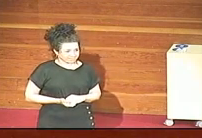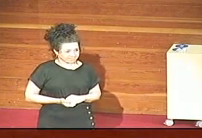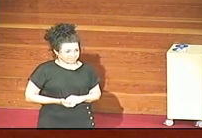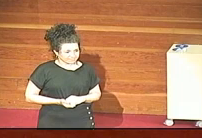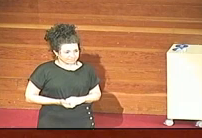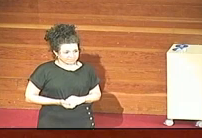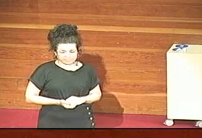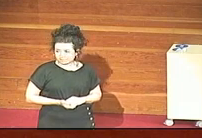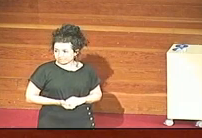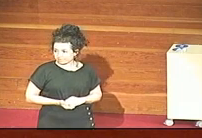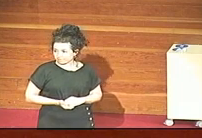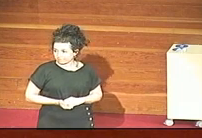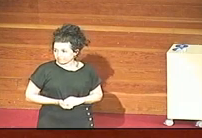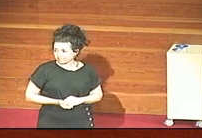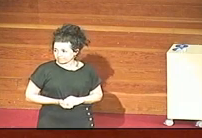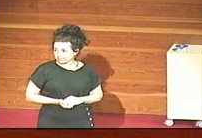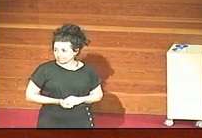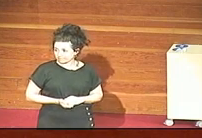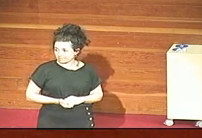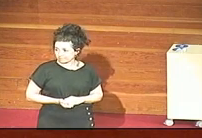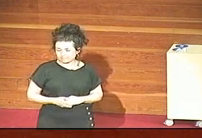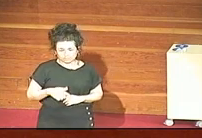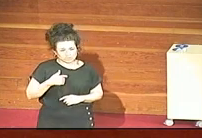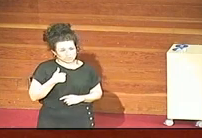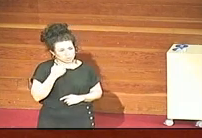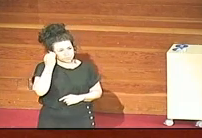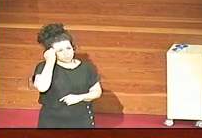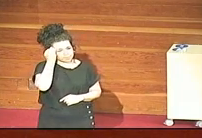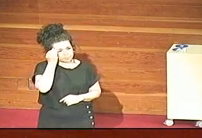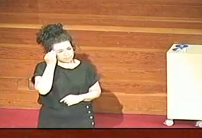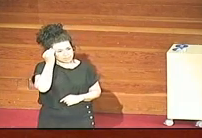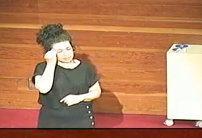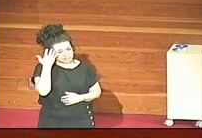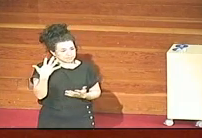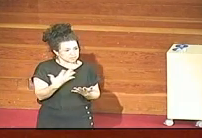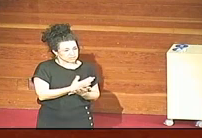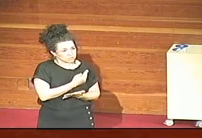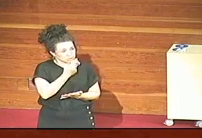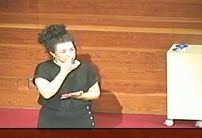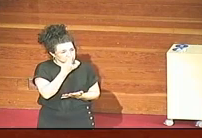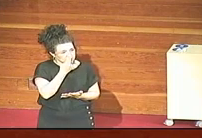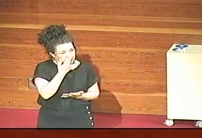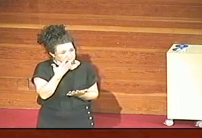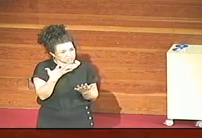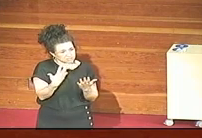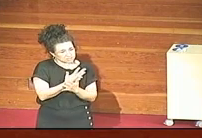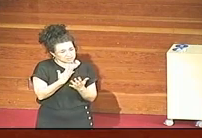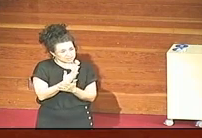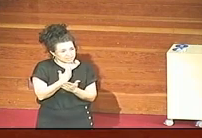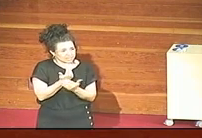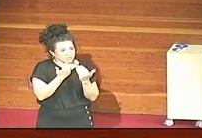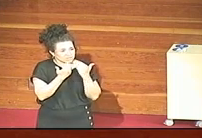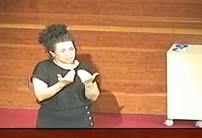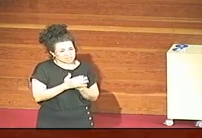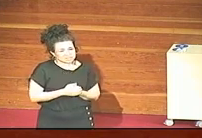gracias y estaba pensando en todo muy interesante lo que nos has estado explicando gracias